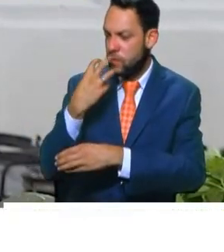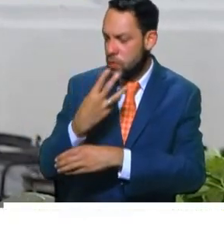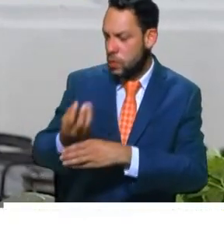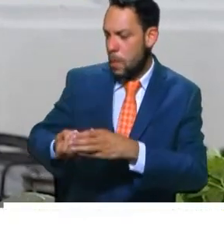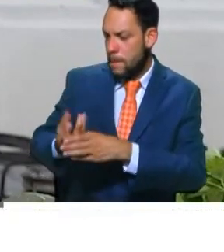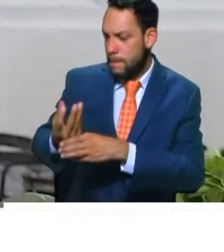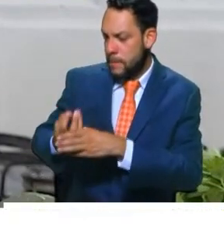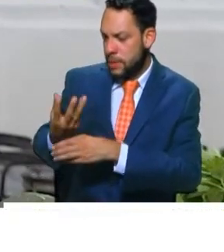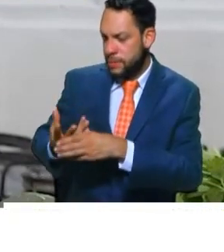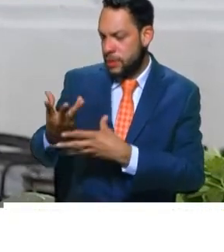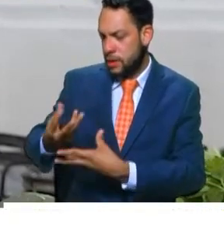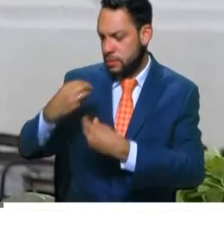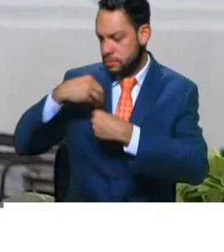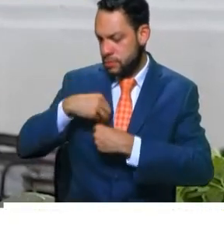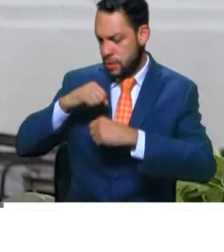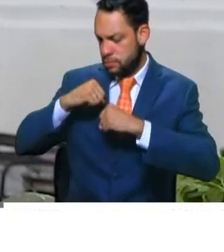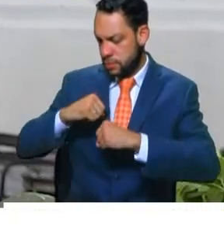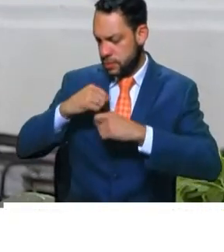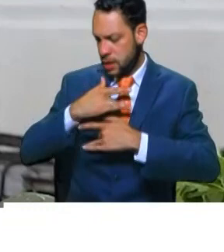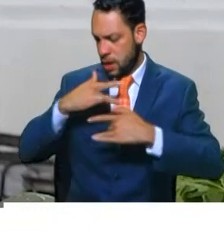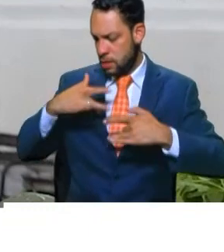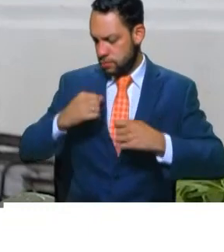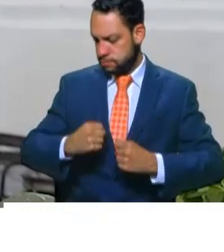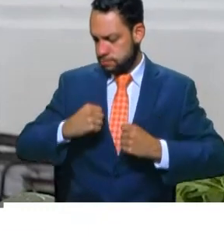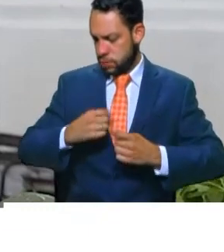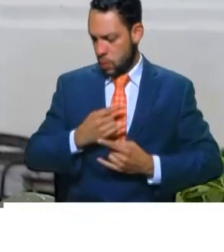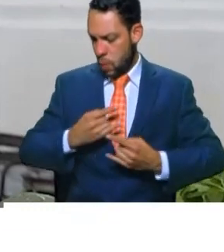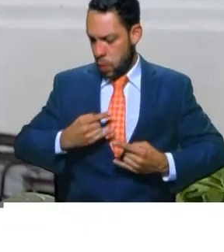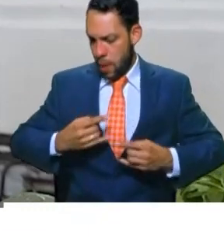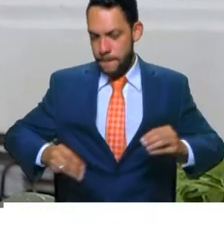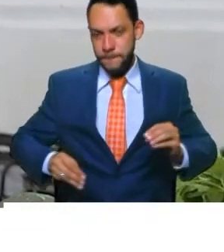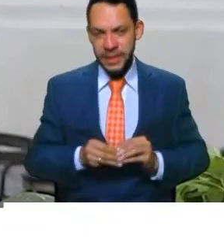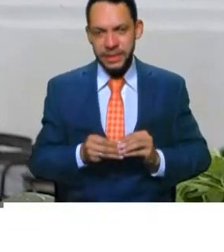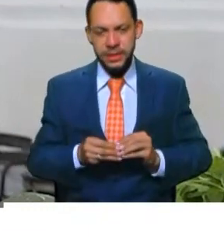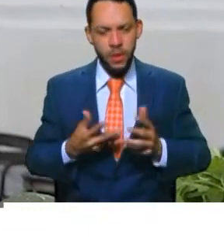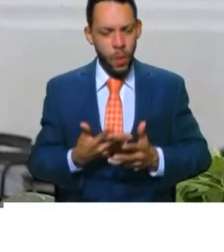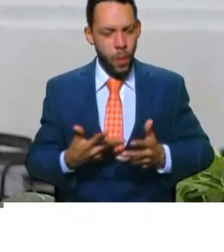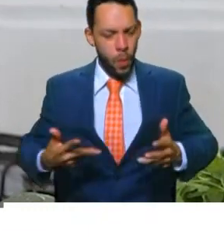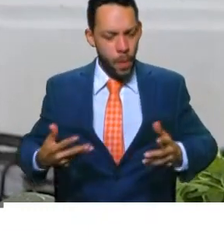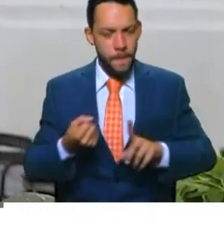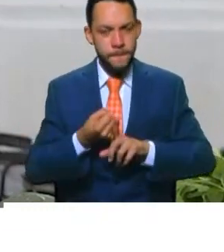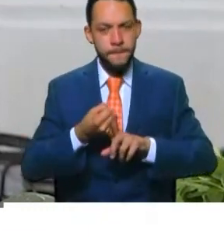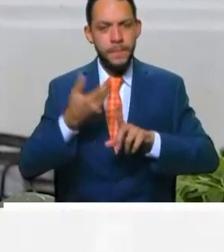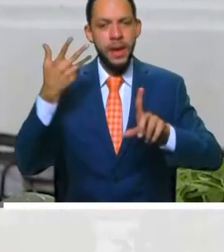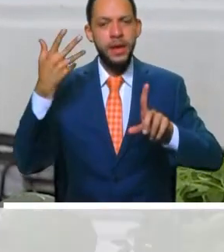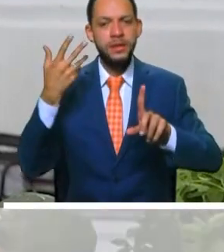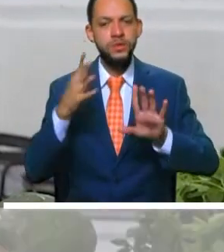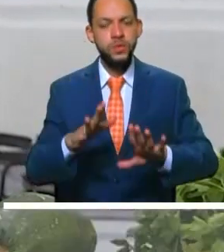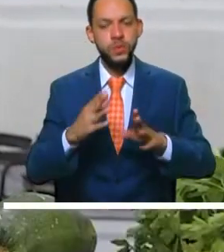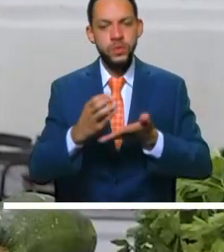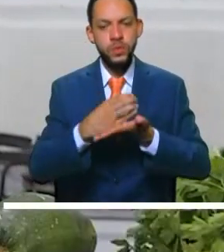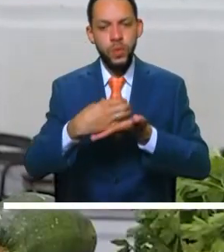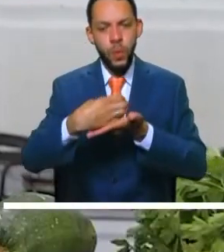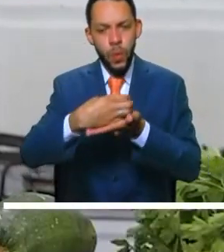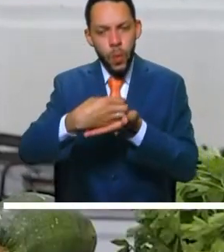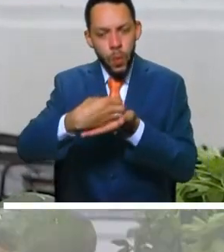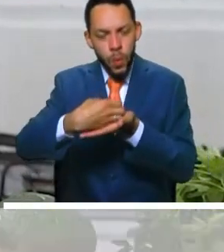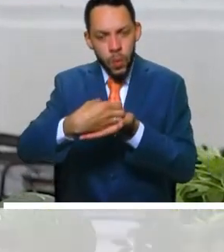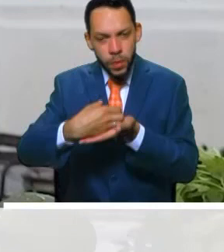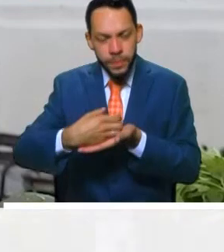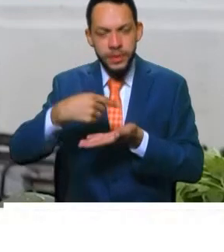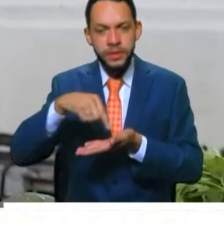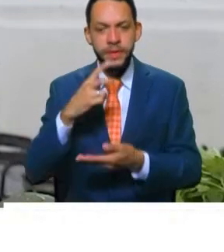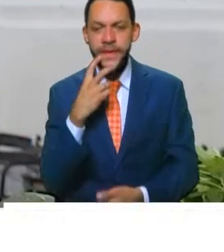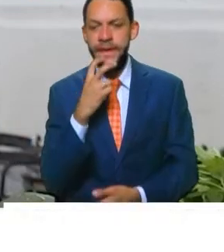aportando a nuestro cuerpo vitaminas y minerales. Si nosotros consumimos proteínas de alto valor biológico, ya sea animal,